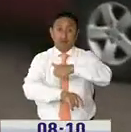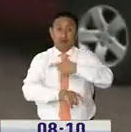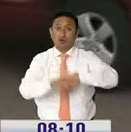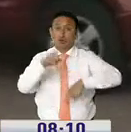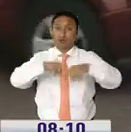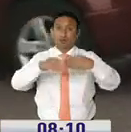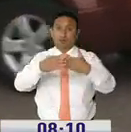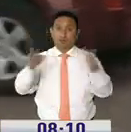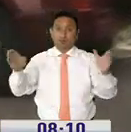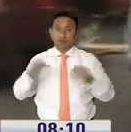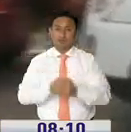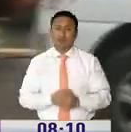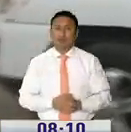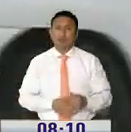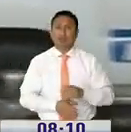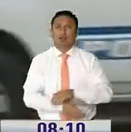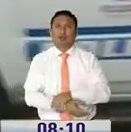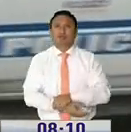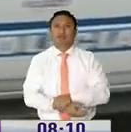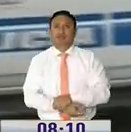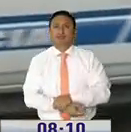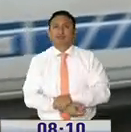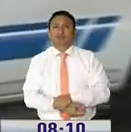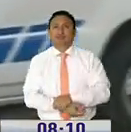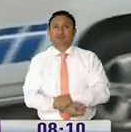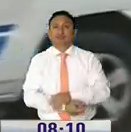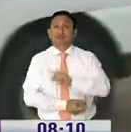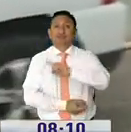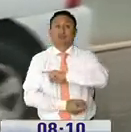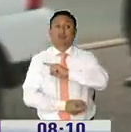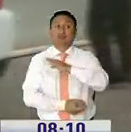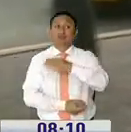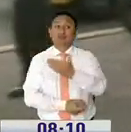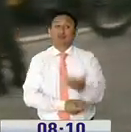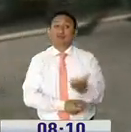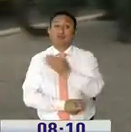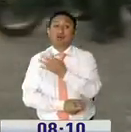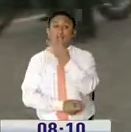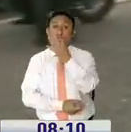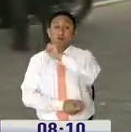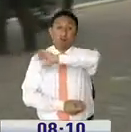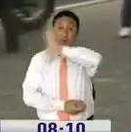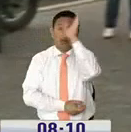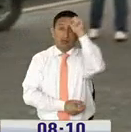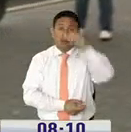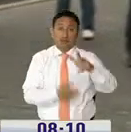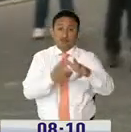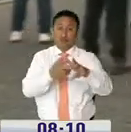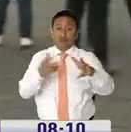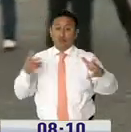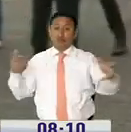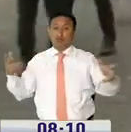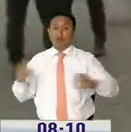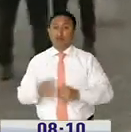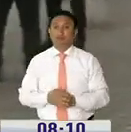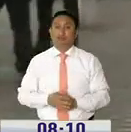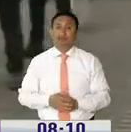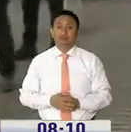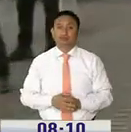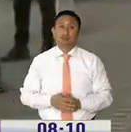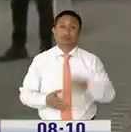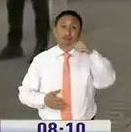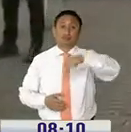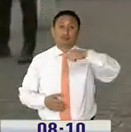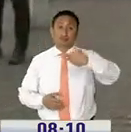pueden abrir este centro de abasto. Sin embargo, desde muy temprano, antes de las 4 de la mañana, ya hay filas pese al toque de queda en esta zona y se abre